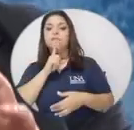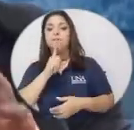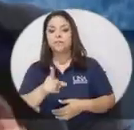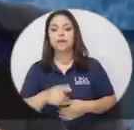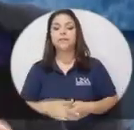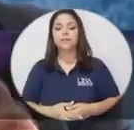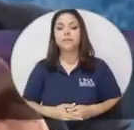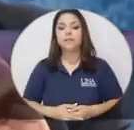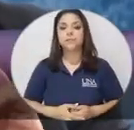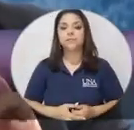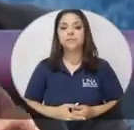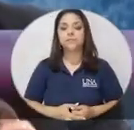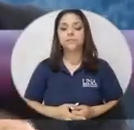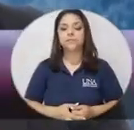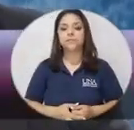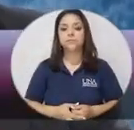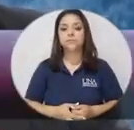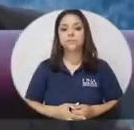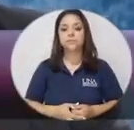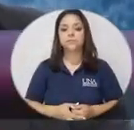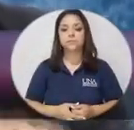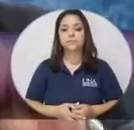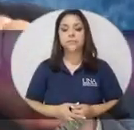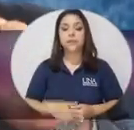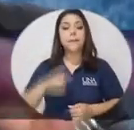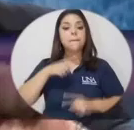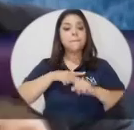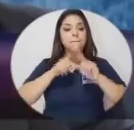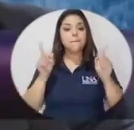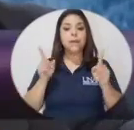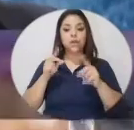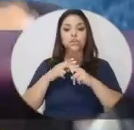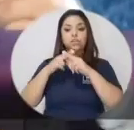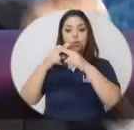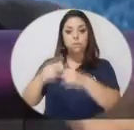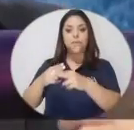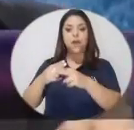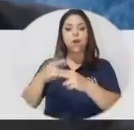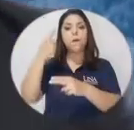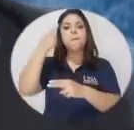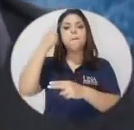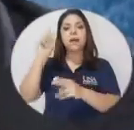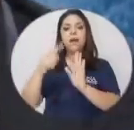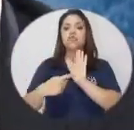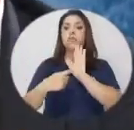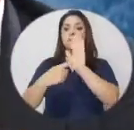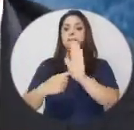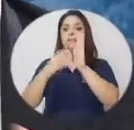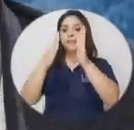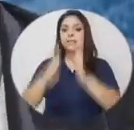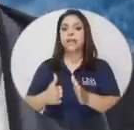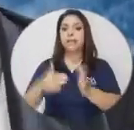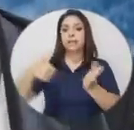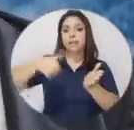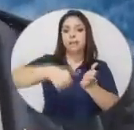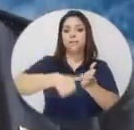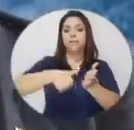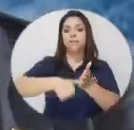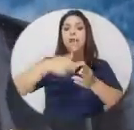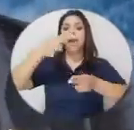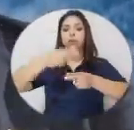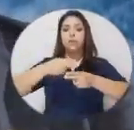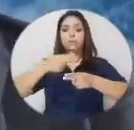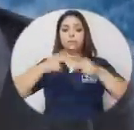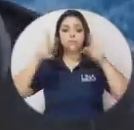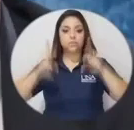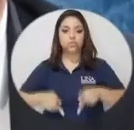tiempo, pero que es nombrado para representantes quienes votan a nombre de las personas.